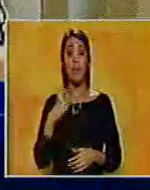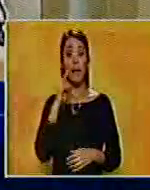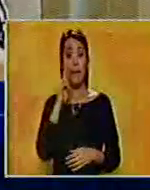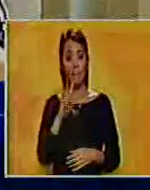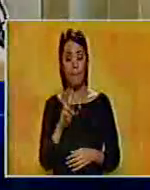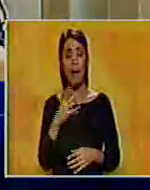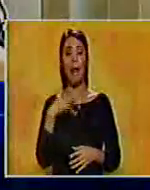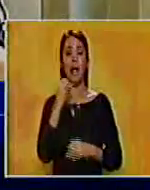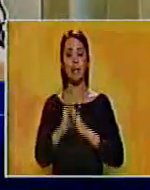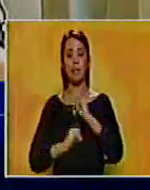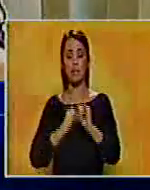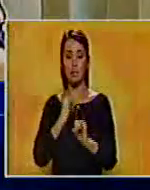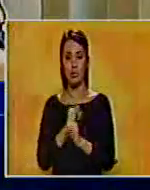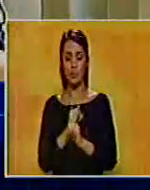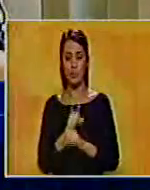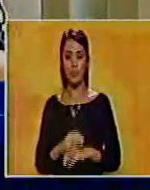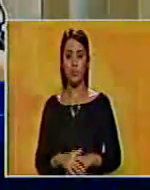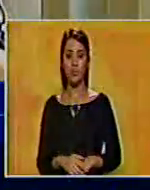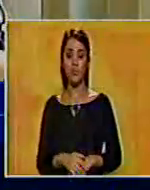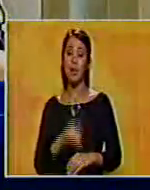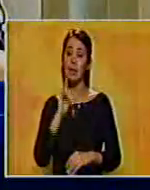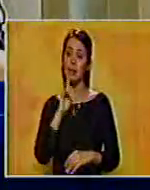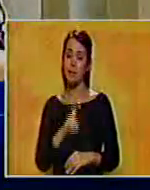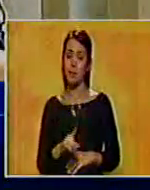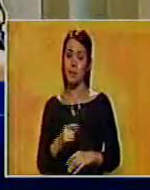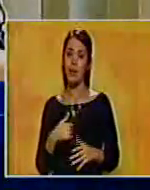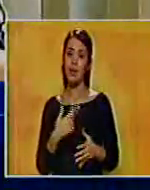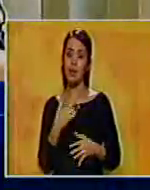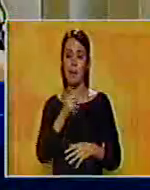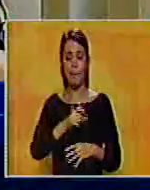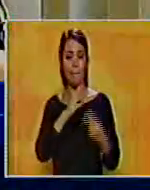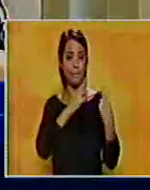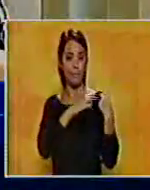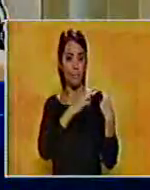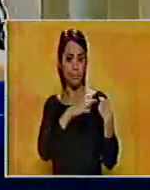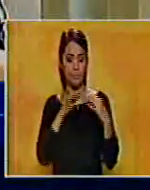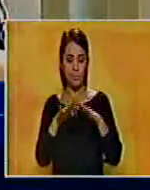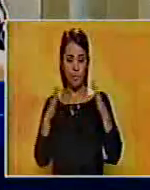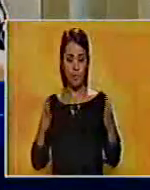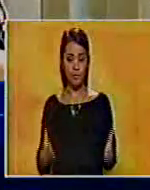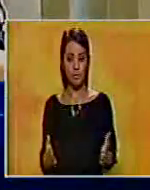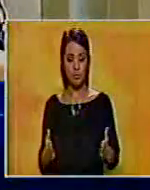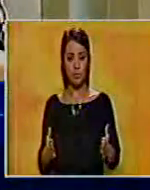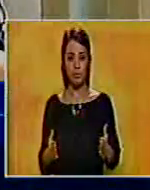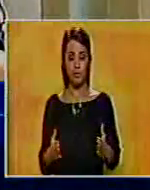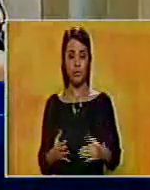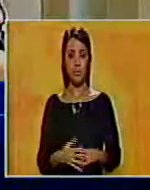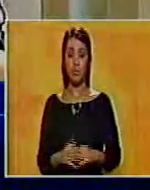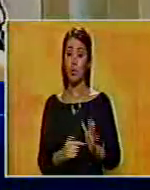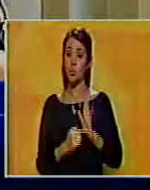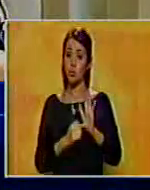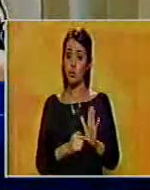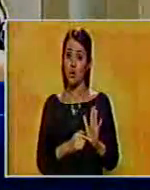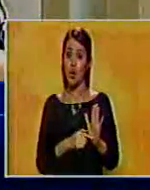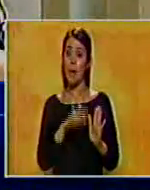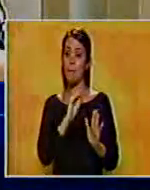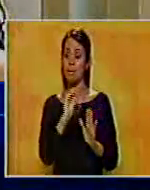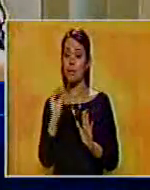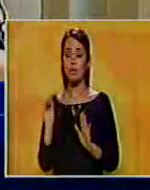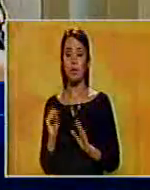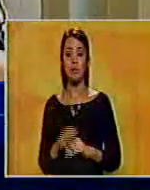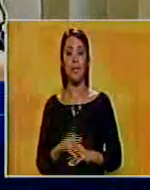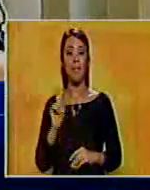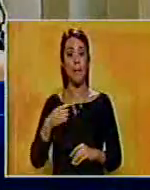internacional. Se realizará el oportuno sorteo de miembros de mesa con la adecuada notificación a los mismos y